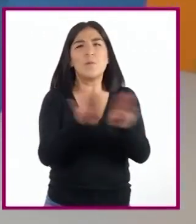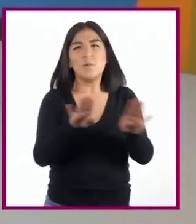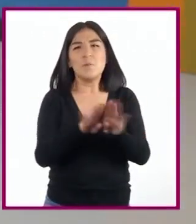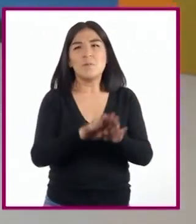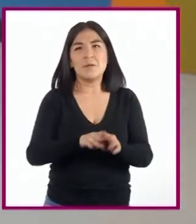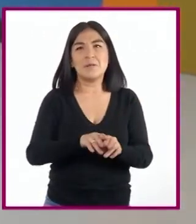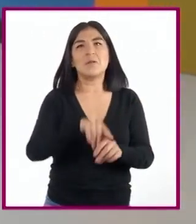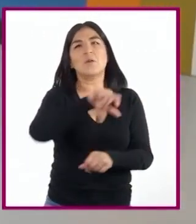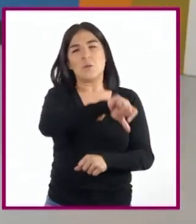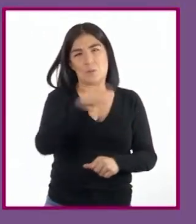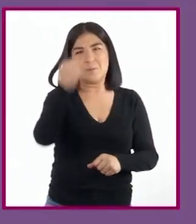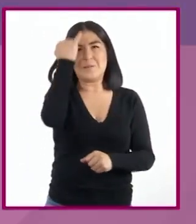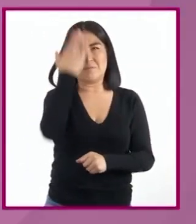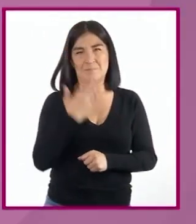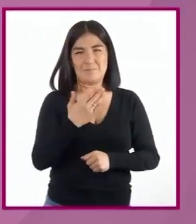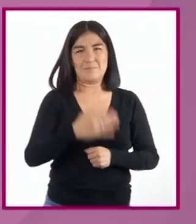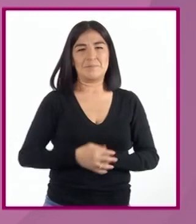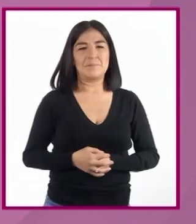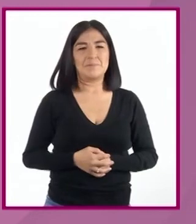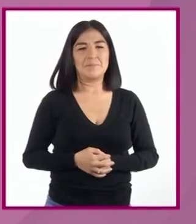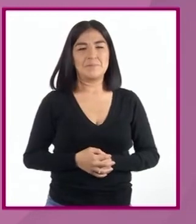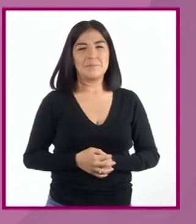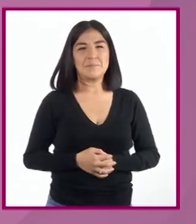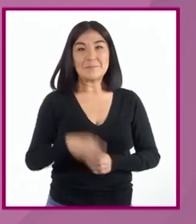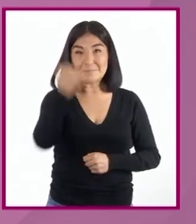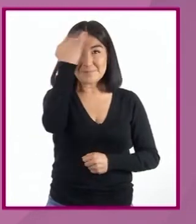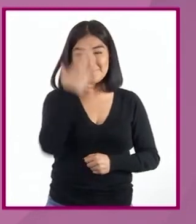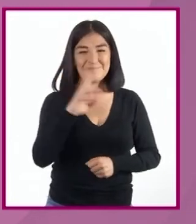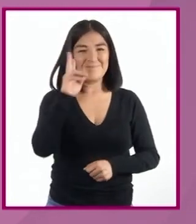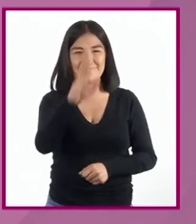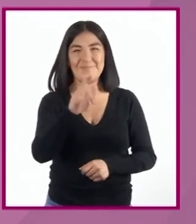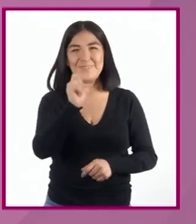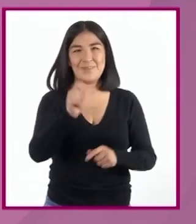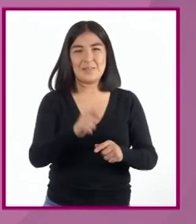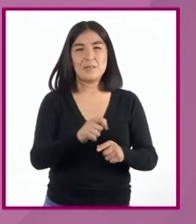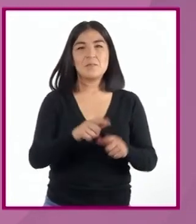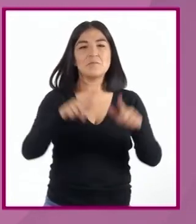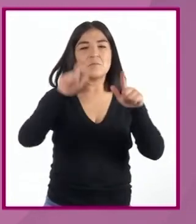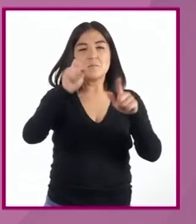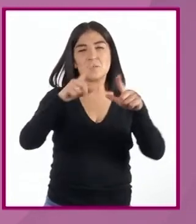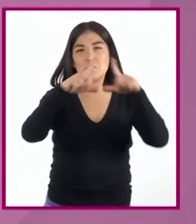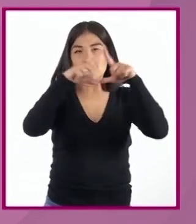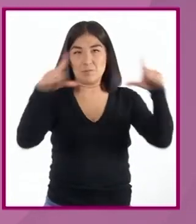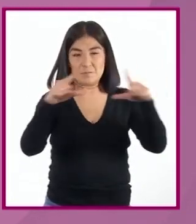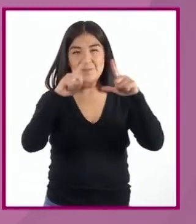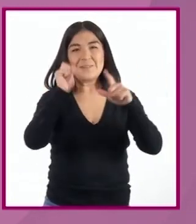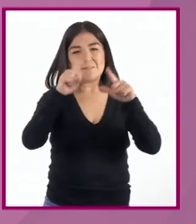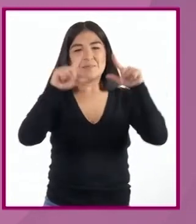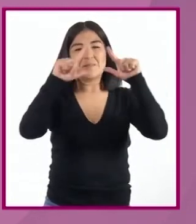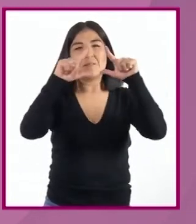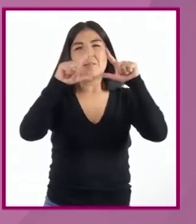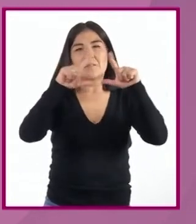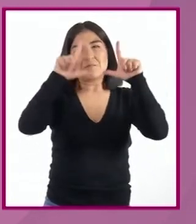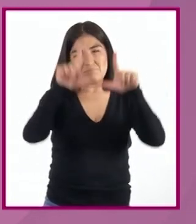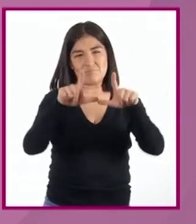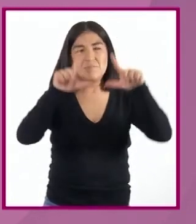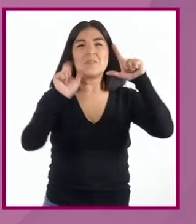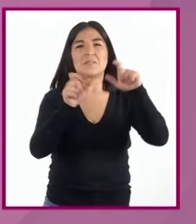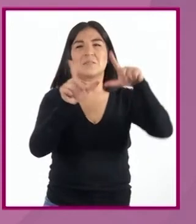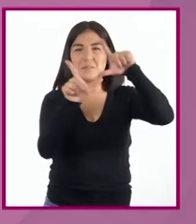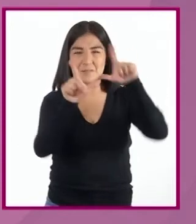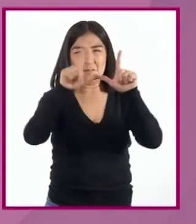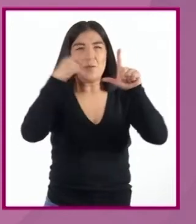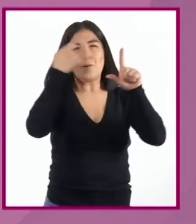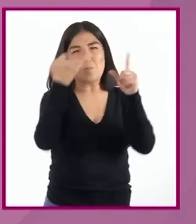la siguiente imagen. En la imagen identificamos un paralelogramo dividido en triángulos de diferente